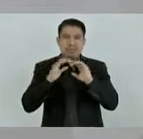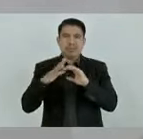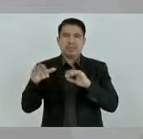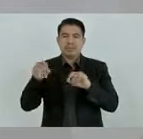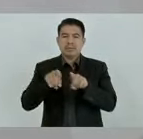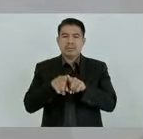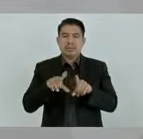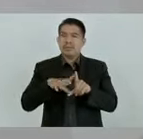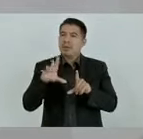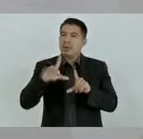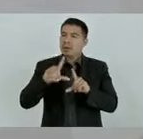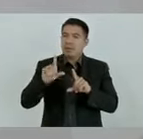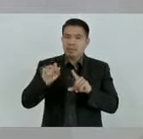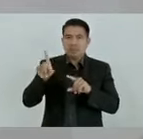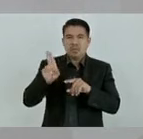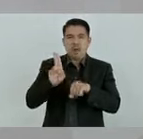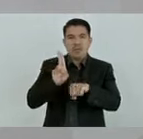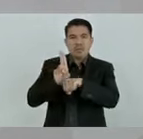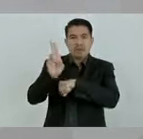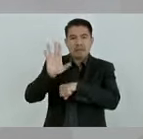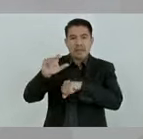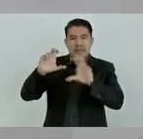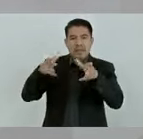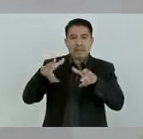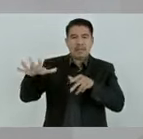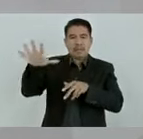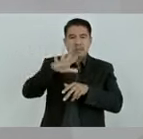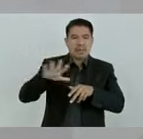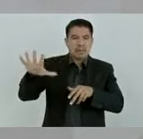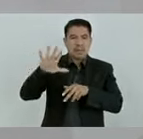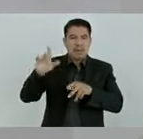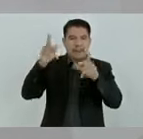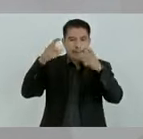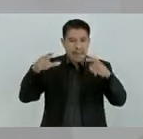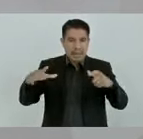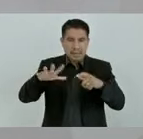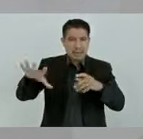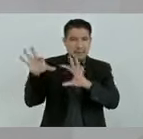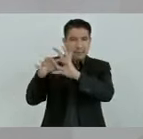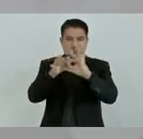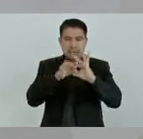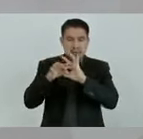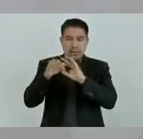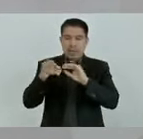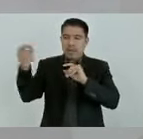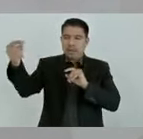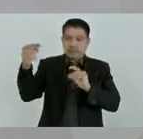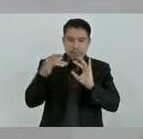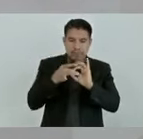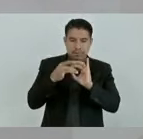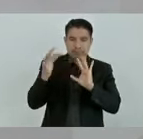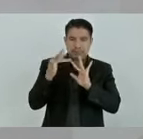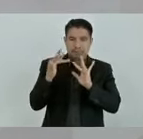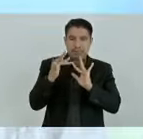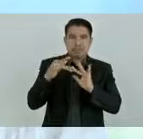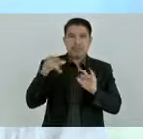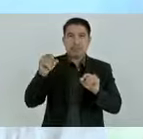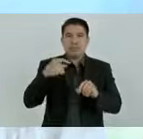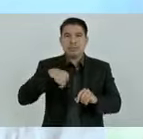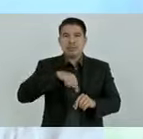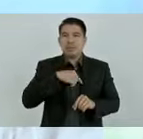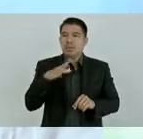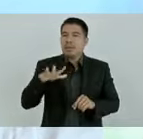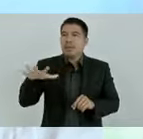Chiapas hacia la capital. Si no convencemos a